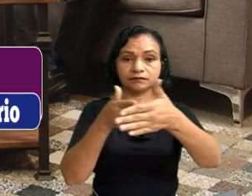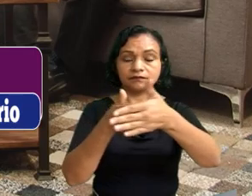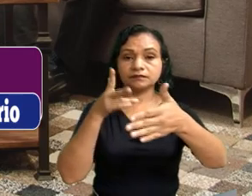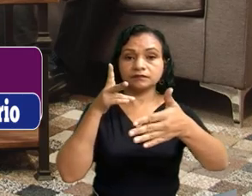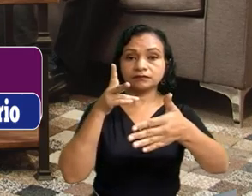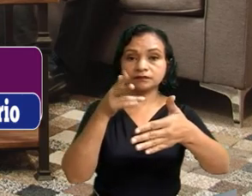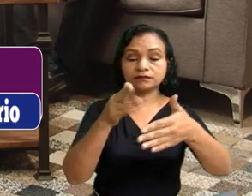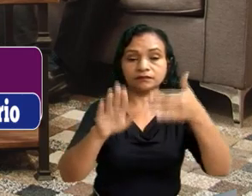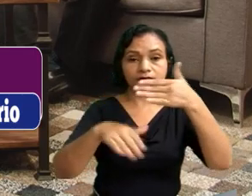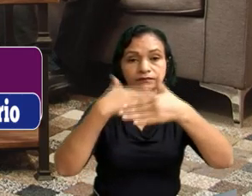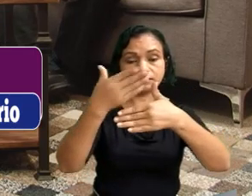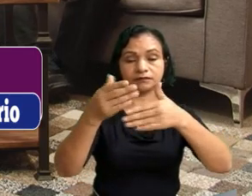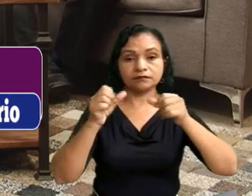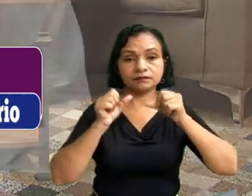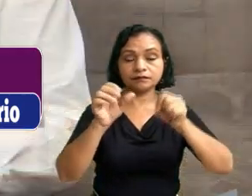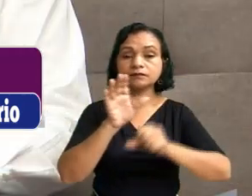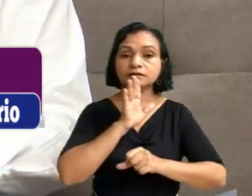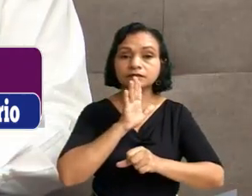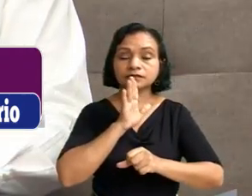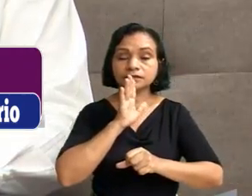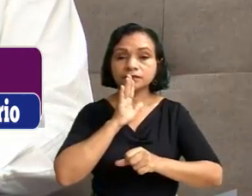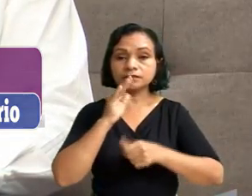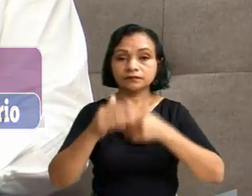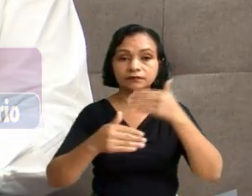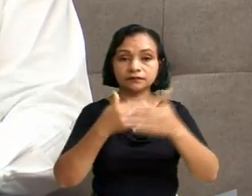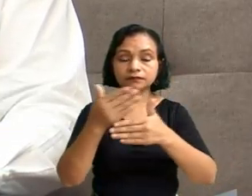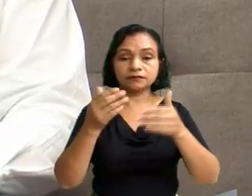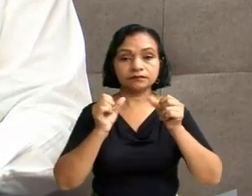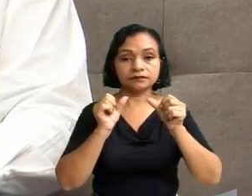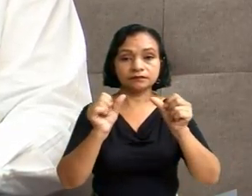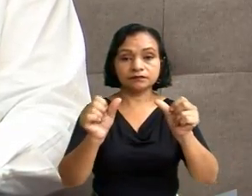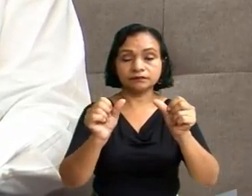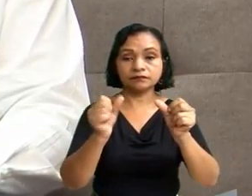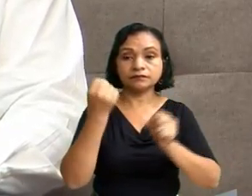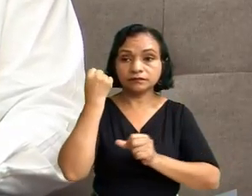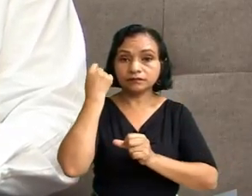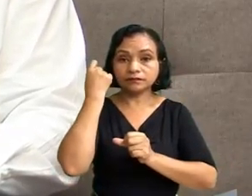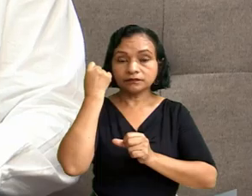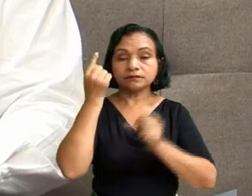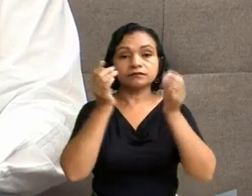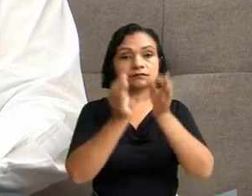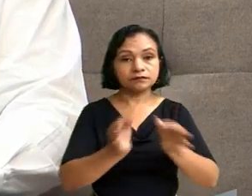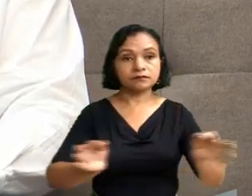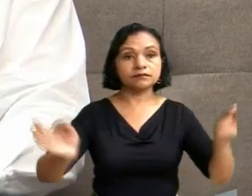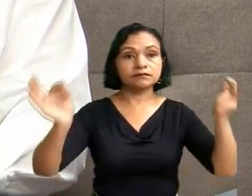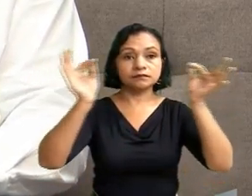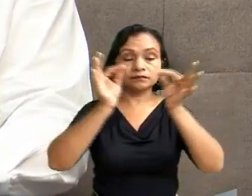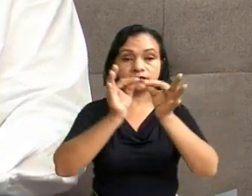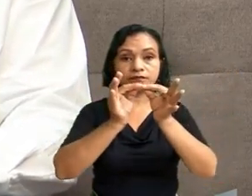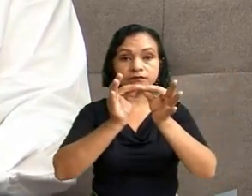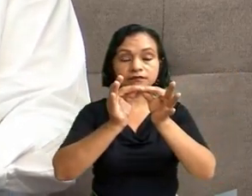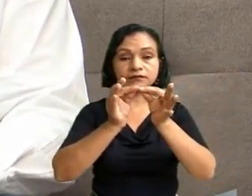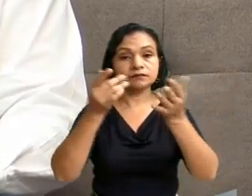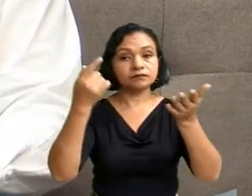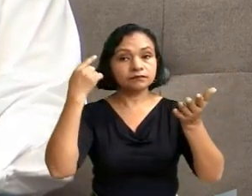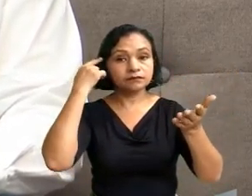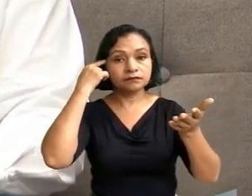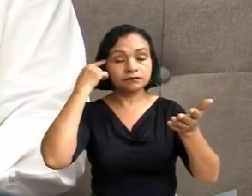pero al volver quisiera que habláramos de ese proceso lo que continúa dentro de ese entendimiento muy importante y me quedo con esa parte reflexiva